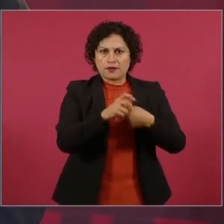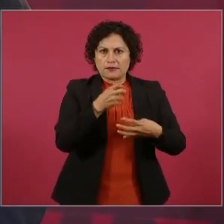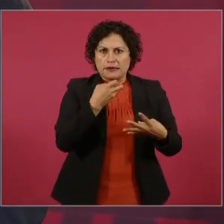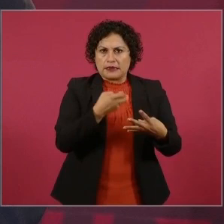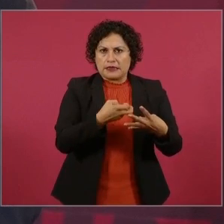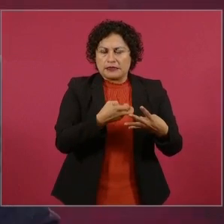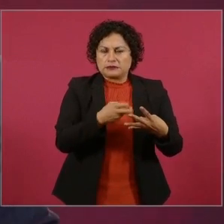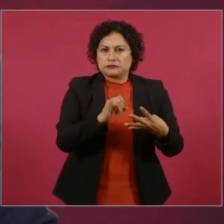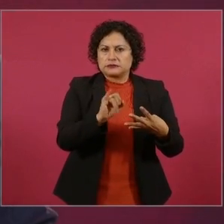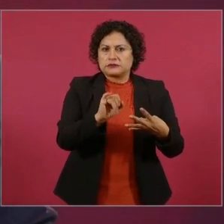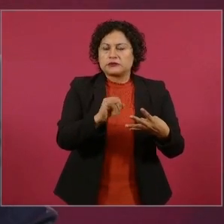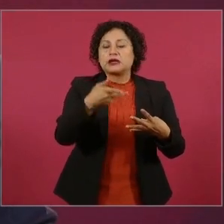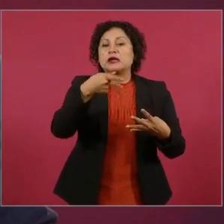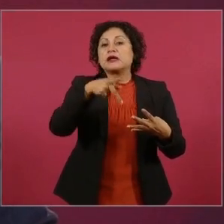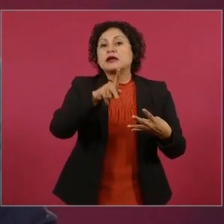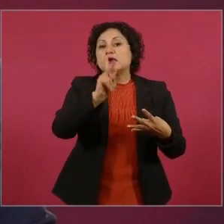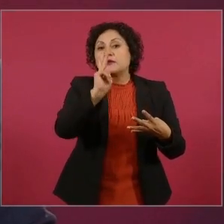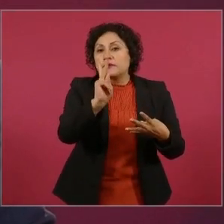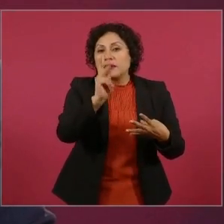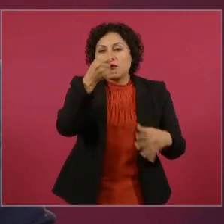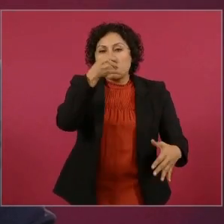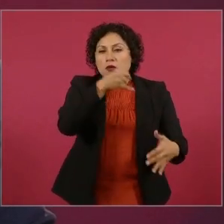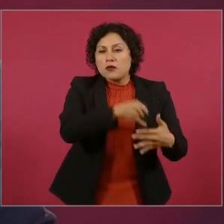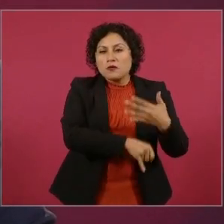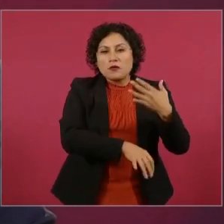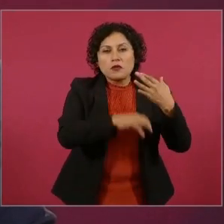principal era la